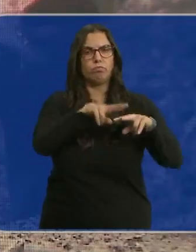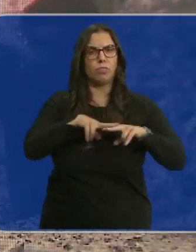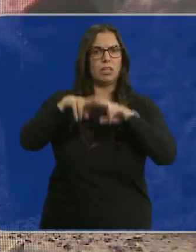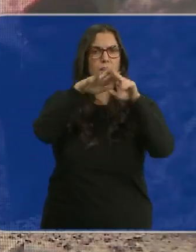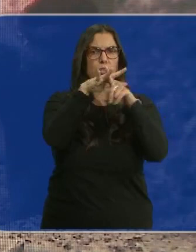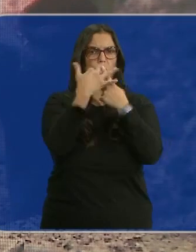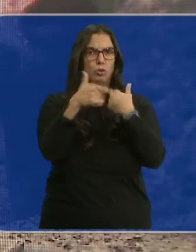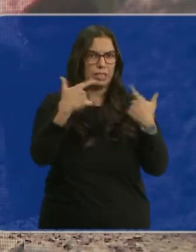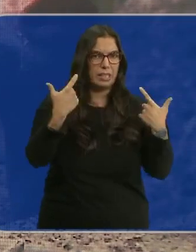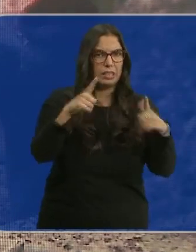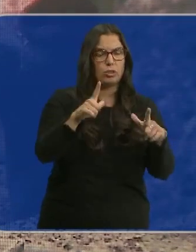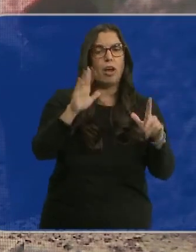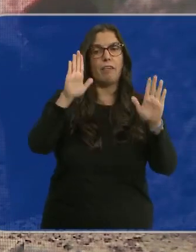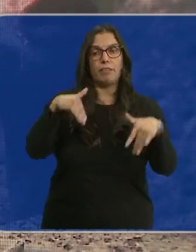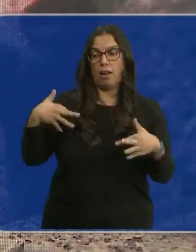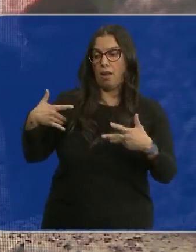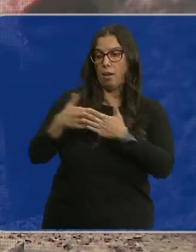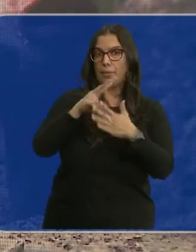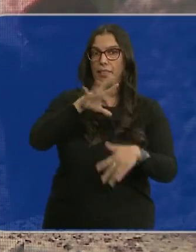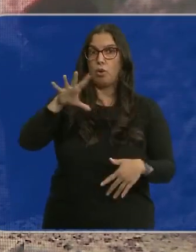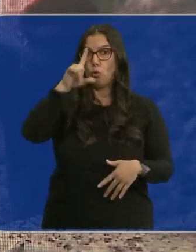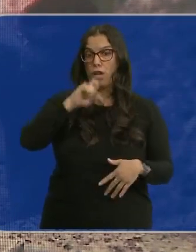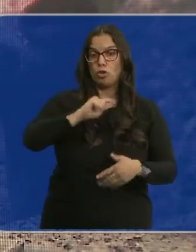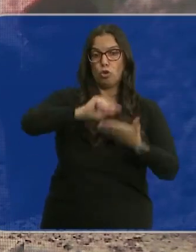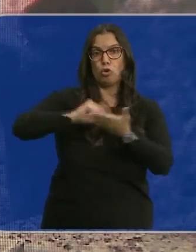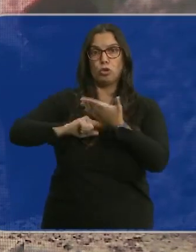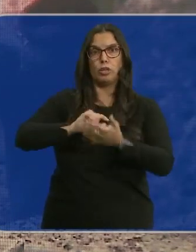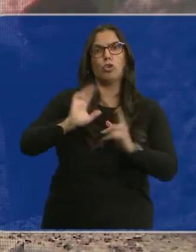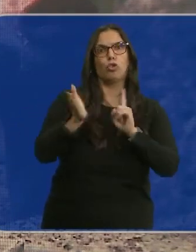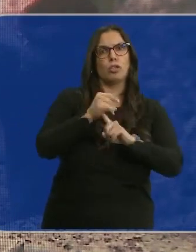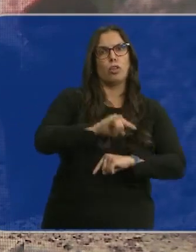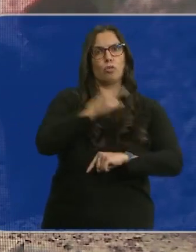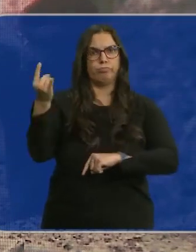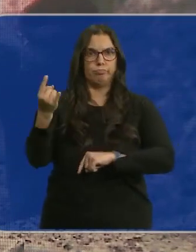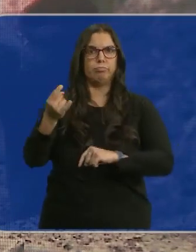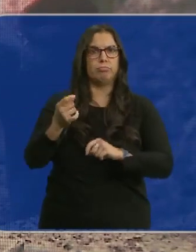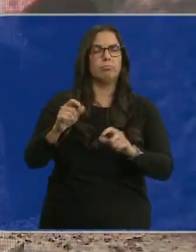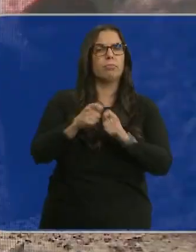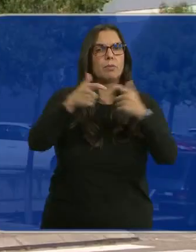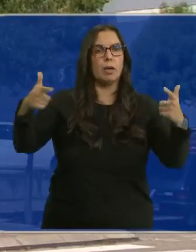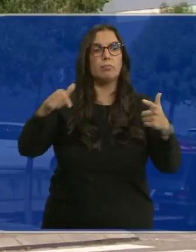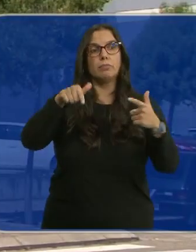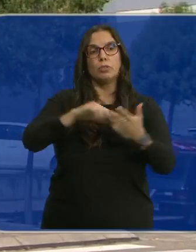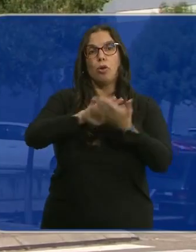que ha conseguido duplicar el empleo en los últimos 25 años. Lo ha hecho en la reunión de su junta directiva.